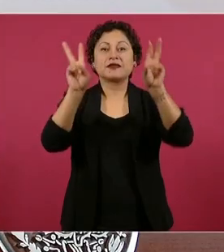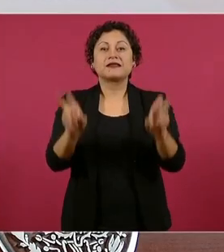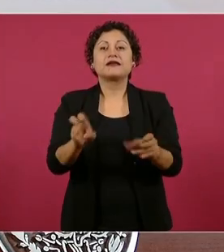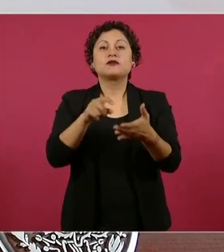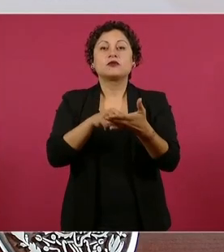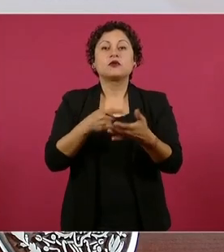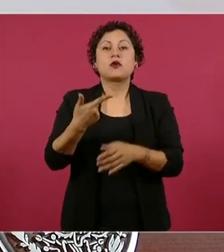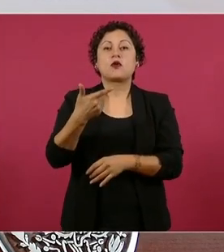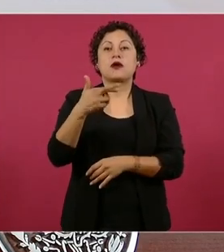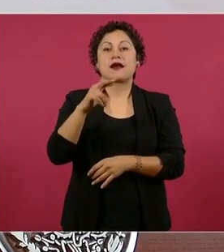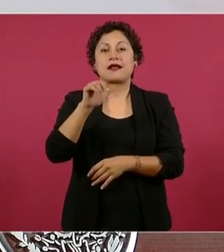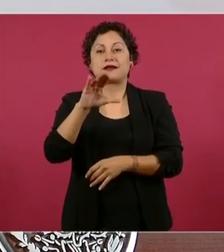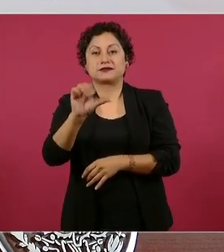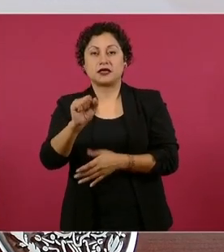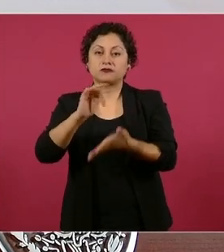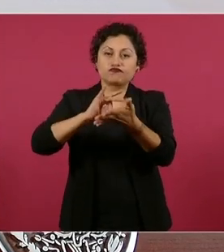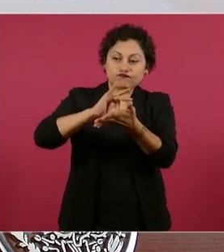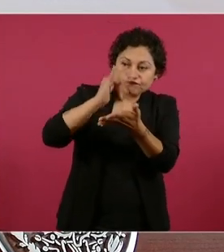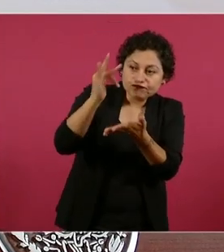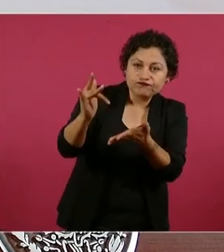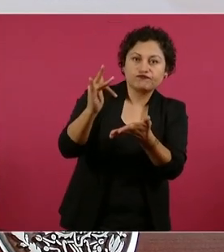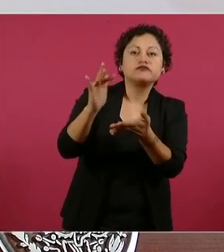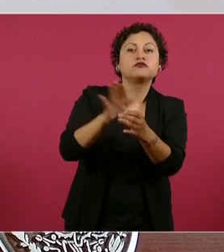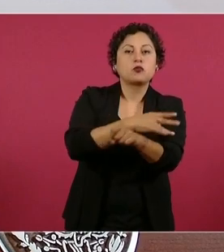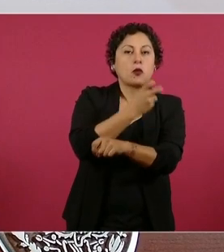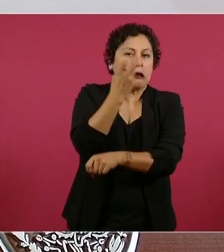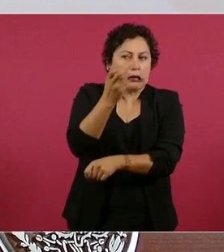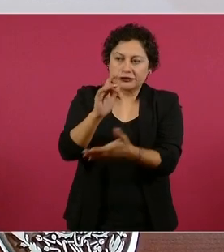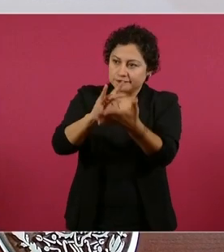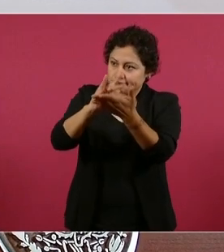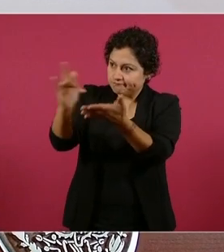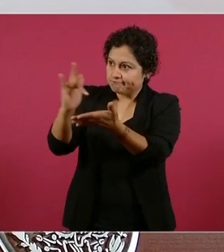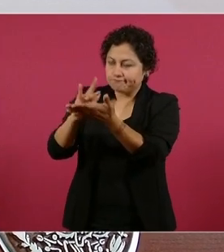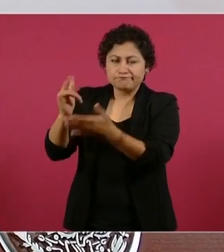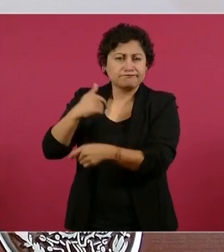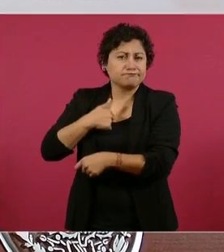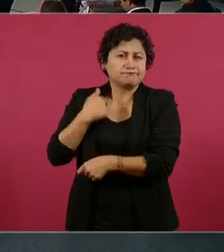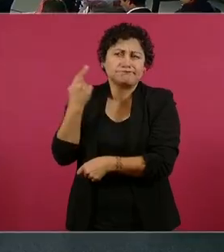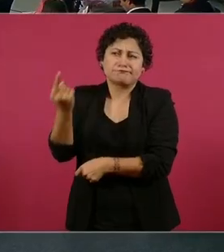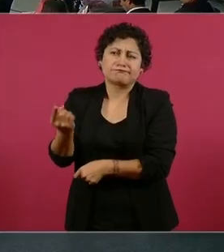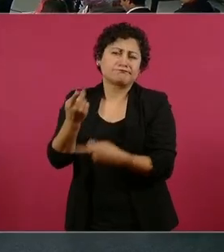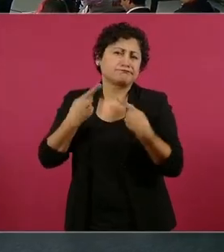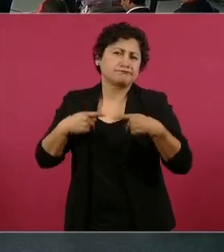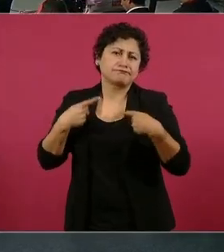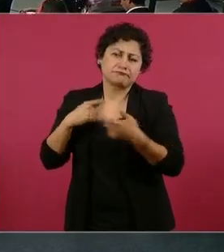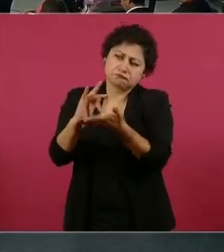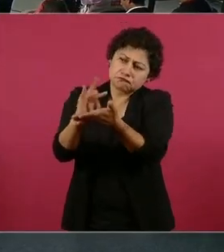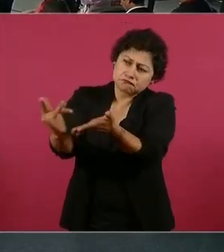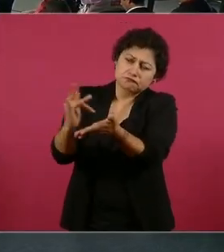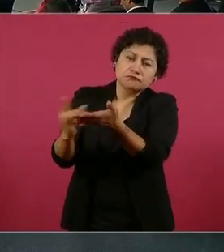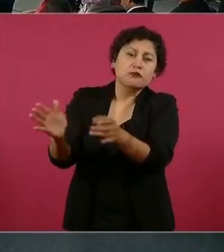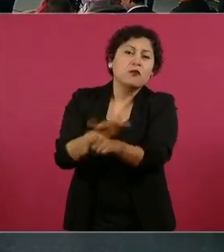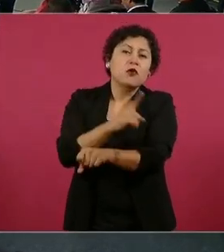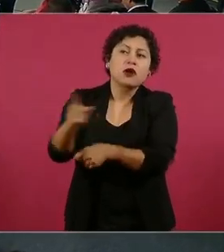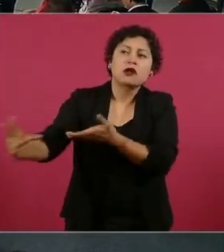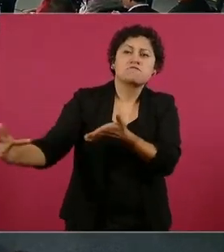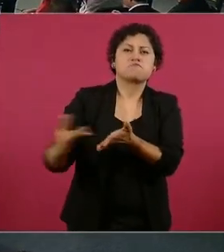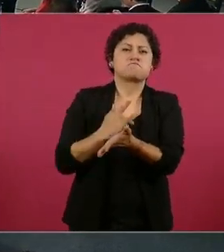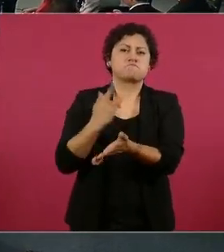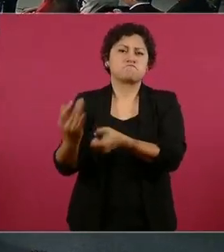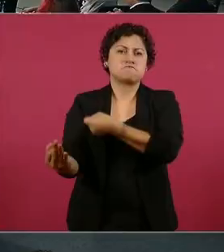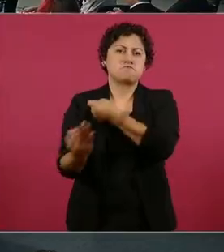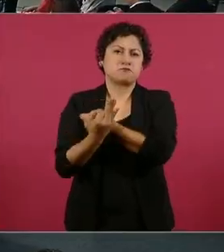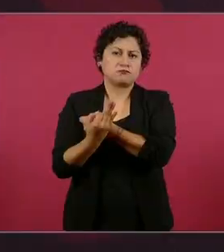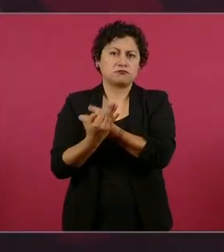Y siempre voy a estar agradecido con la gente, con el pueblo. Me dio su respaldo. Además,